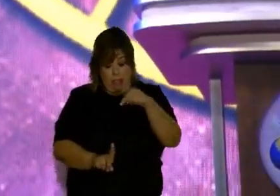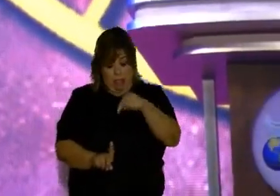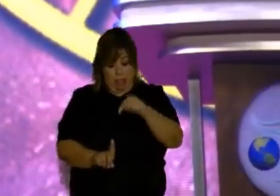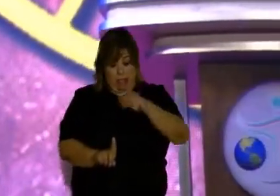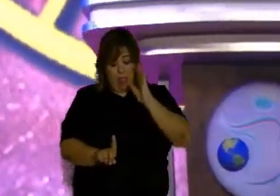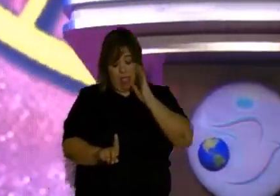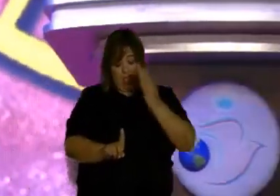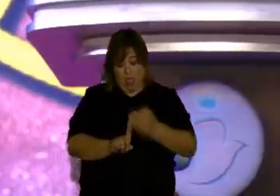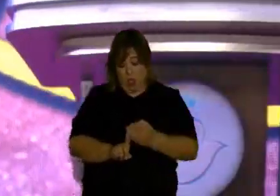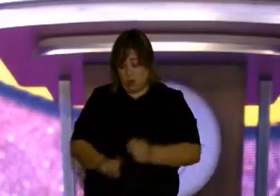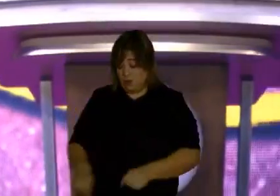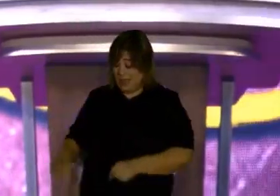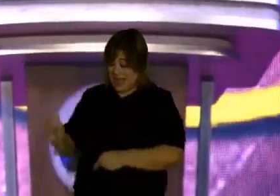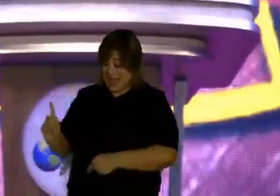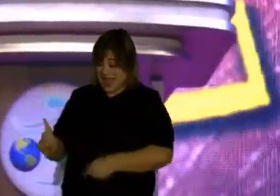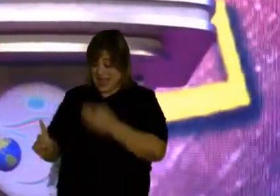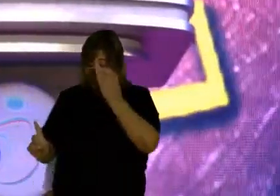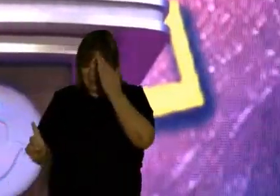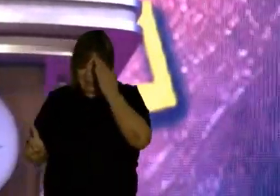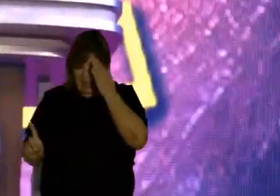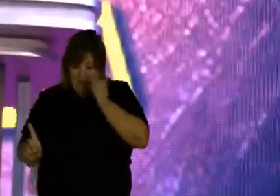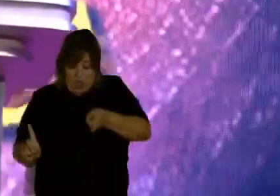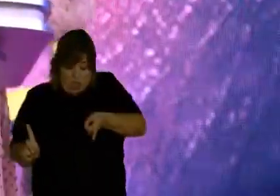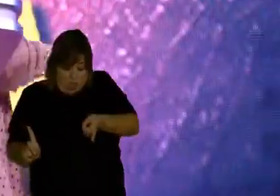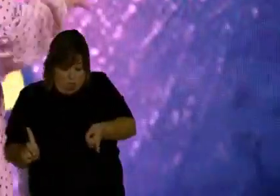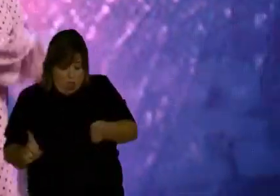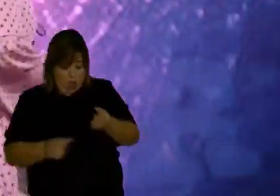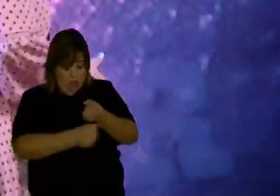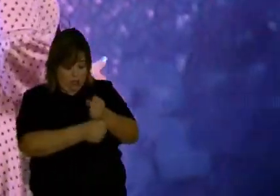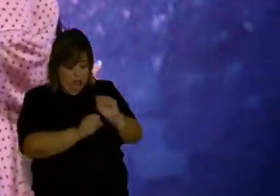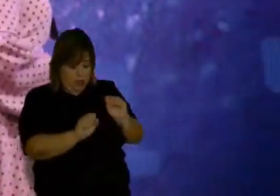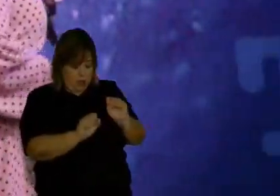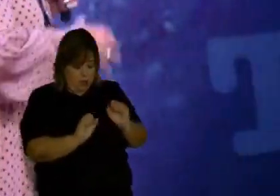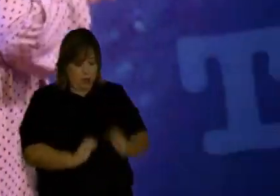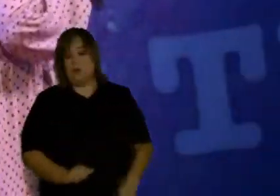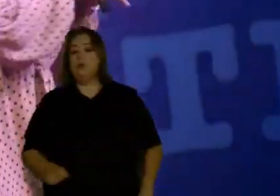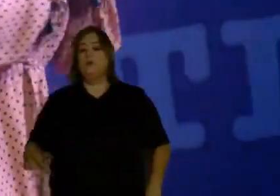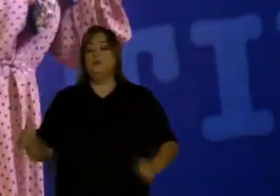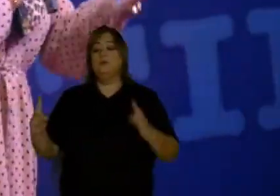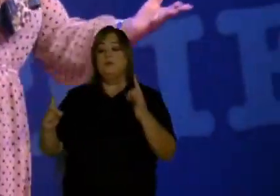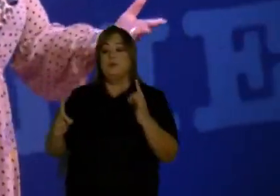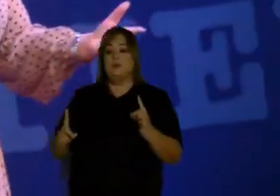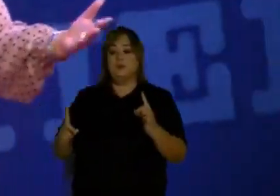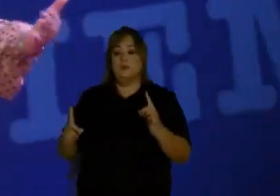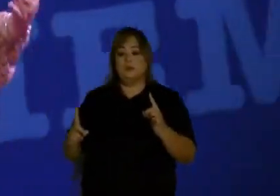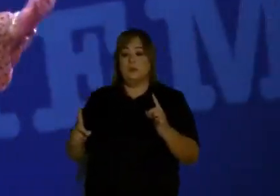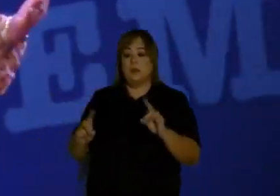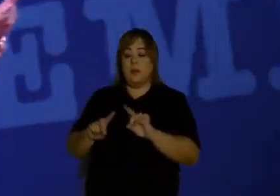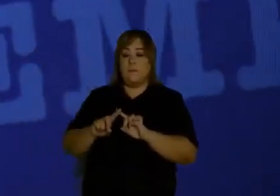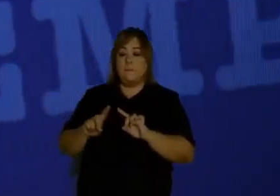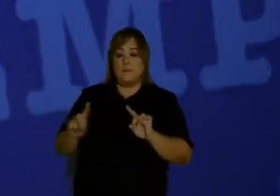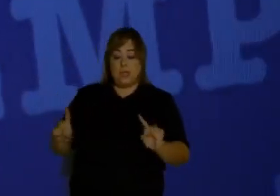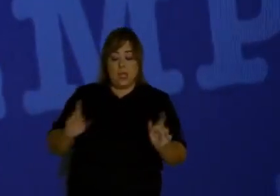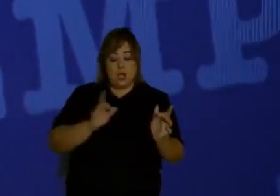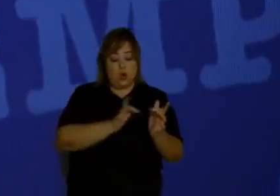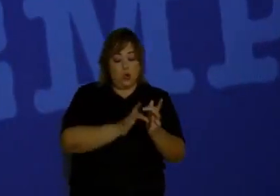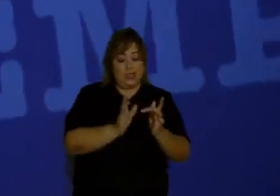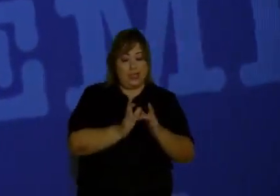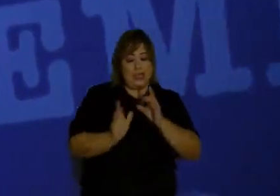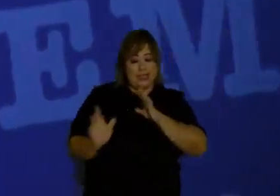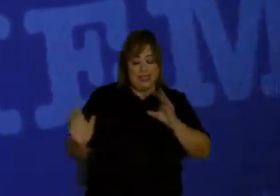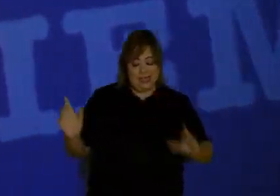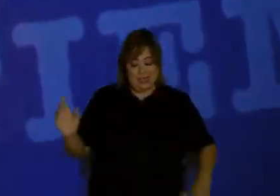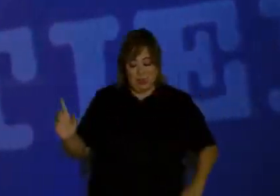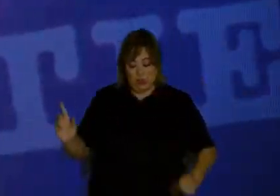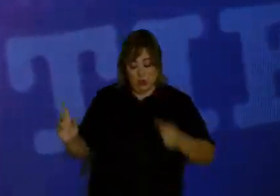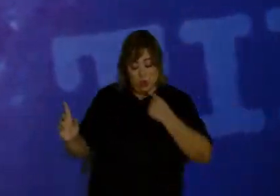Juan sabía que él era el Salvador. Pero cuando vienen, o el Mesías prometido, el Cristo, pero en este momento, ¿dónde